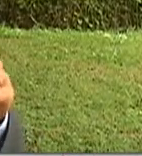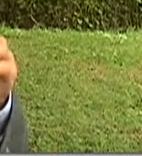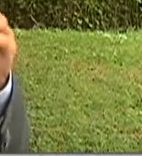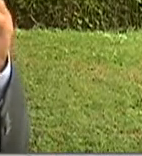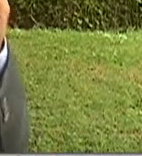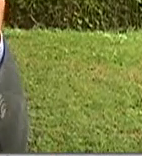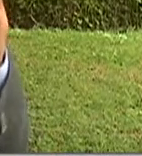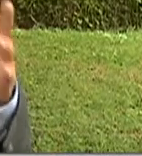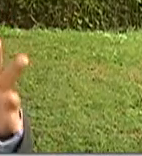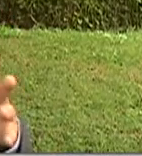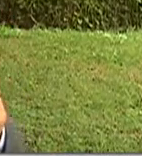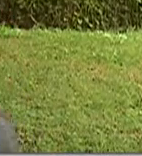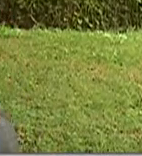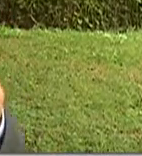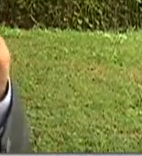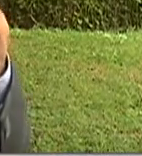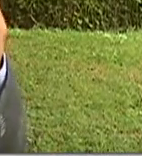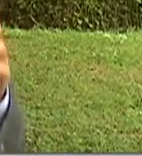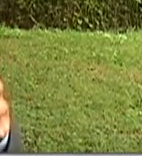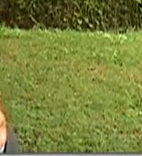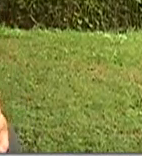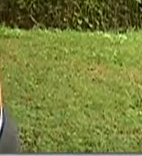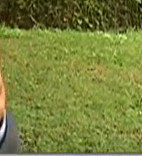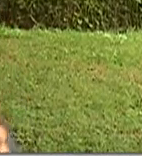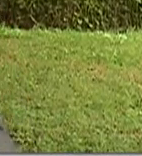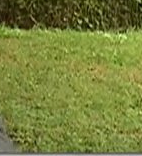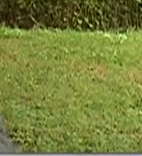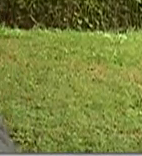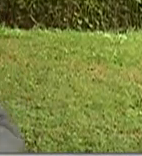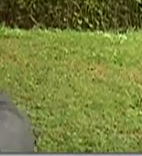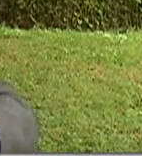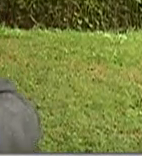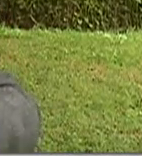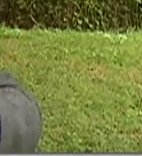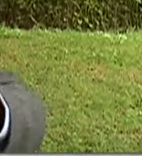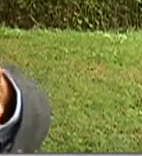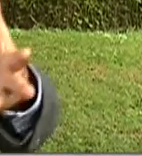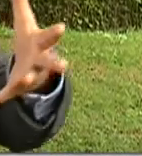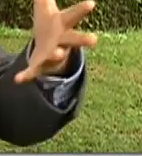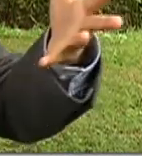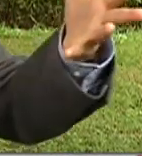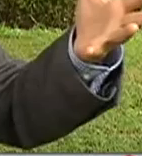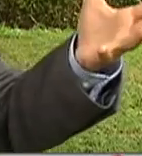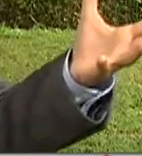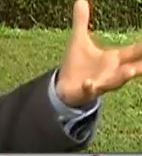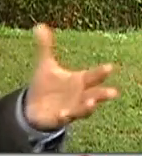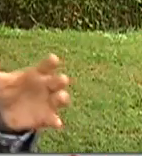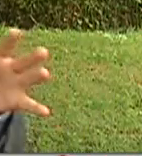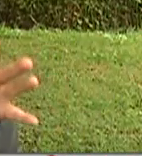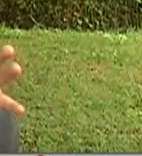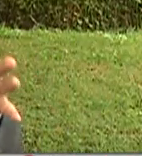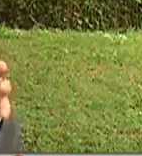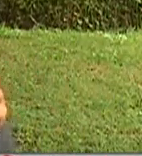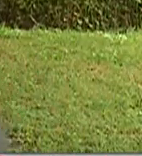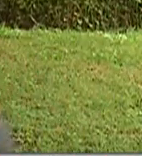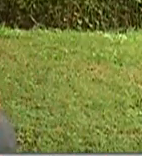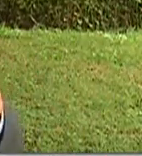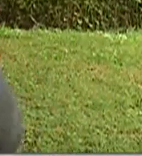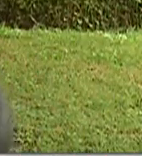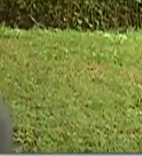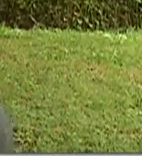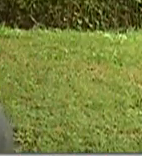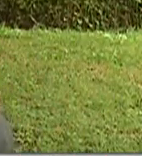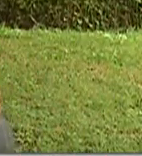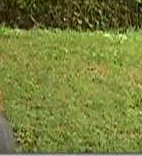urbanización desordenada, sin planeación de la Ciudad de México, que se fue expandiendo y que fue ocupando